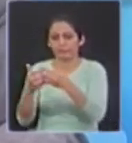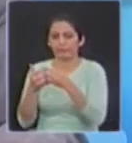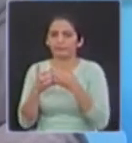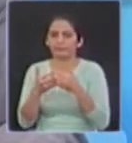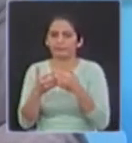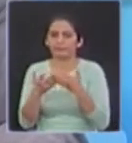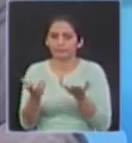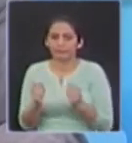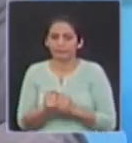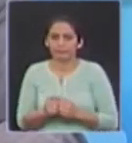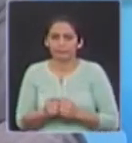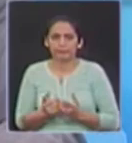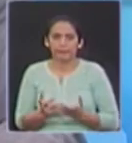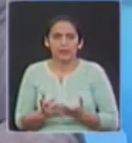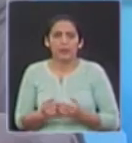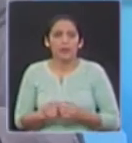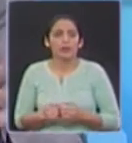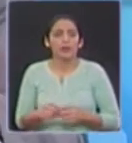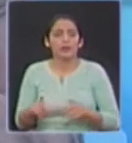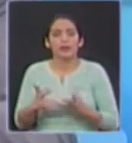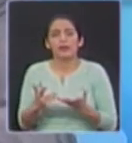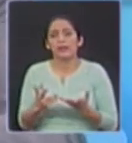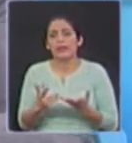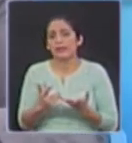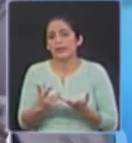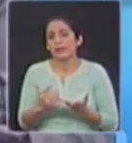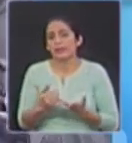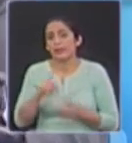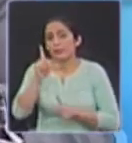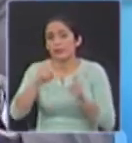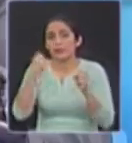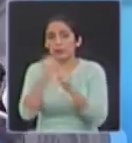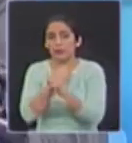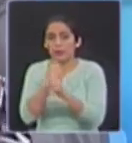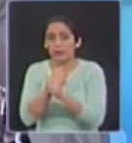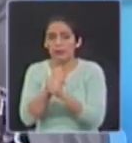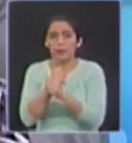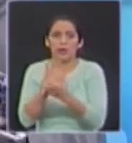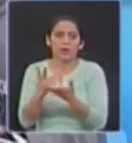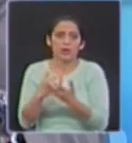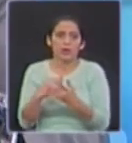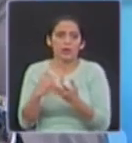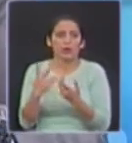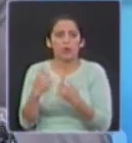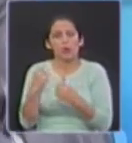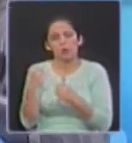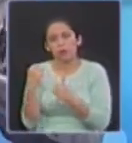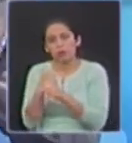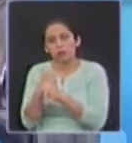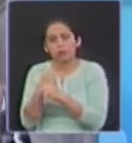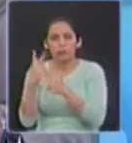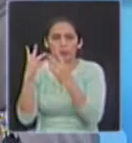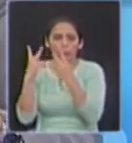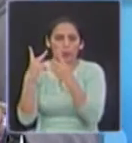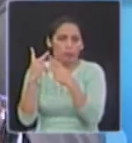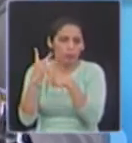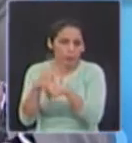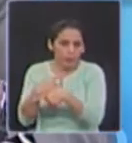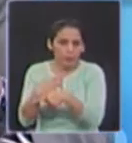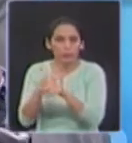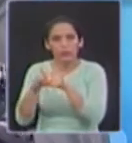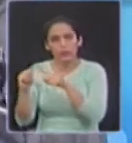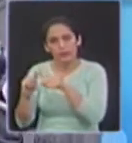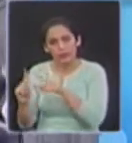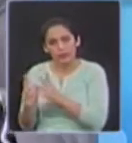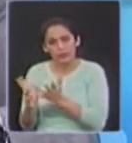en la construcción de leyes porque no puede ser juez y parte. Ahí debemos estar muy claros que las personas que ganen las elecciones o